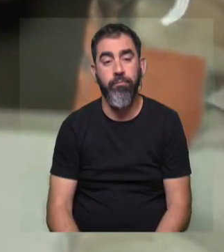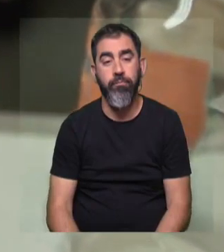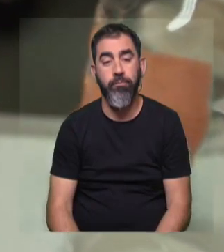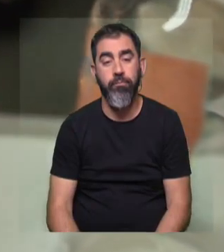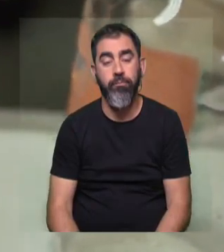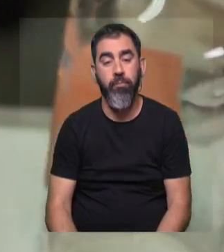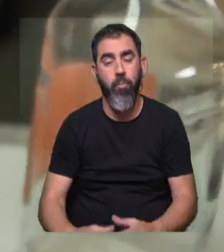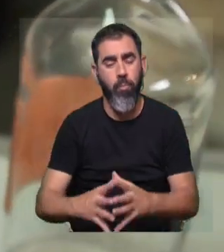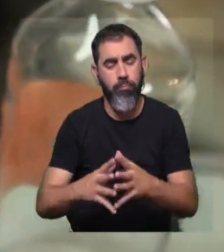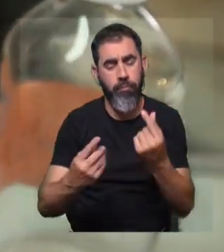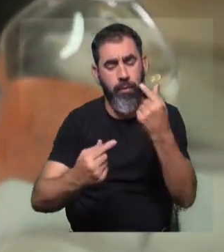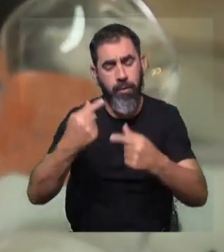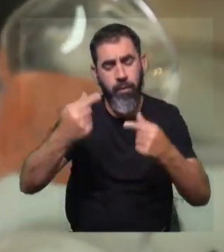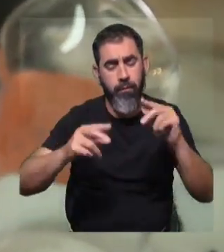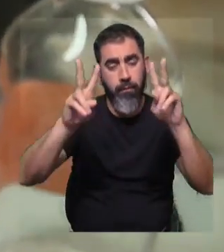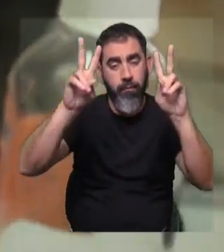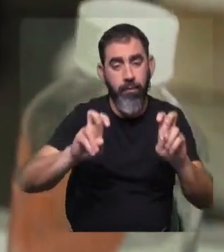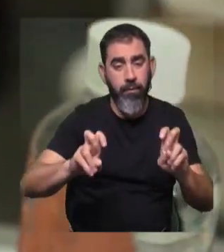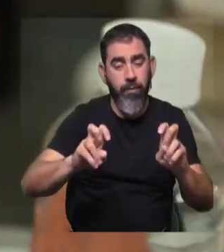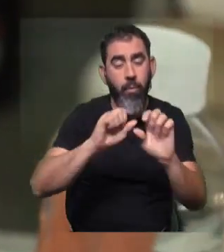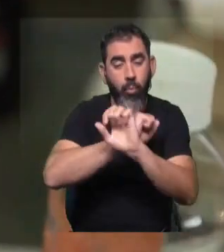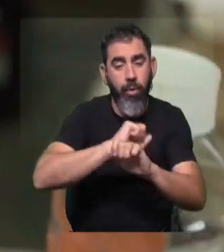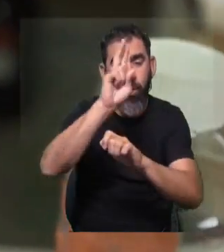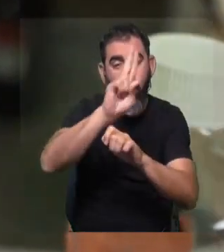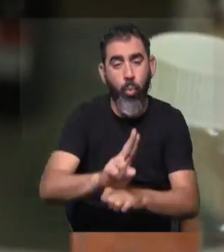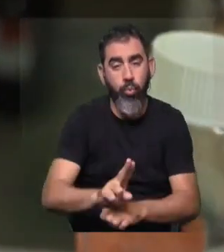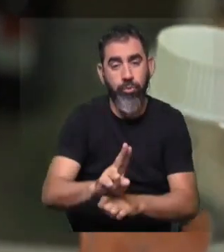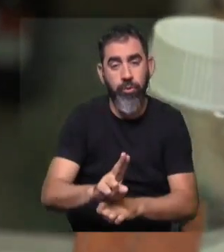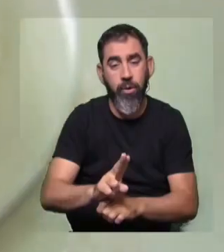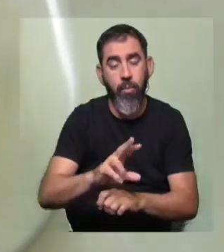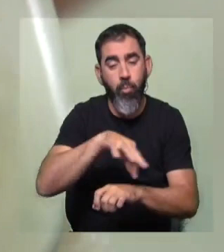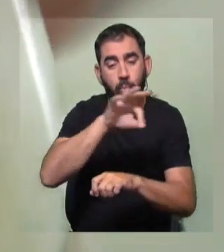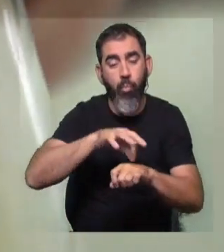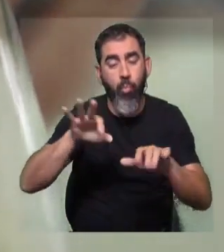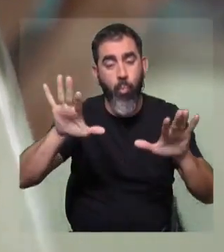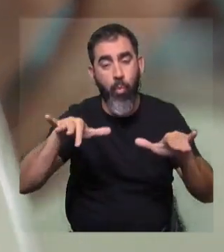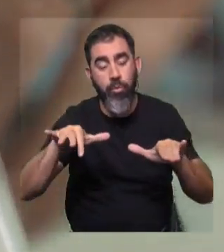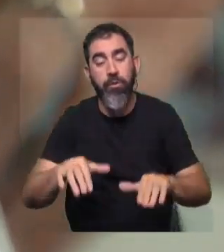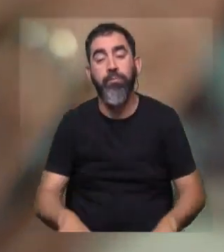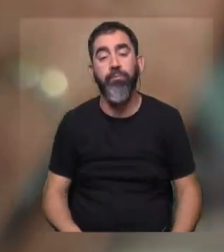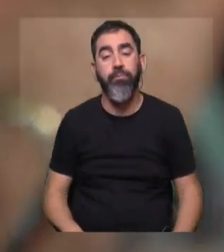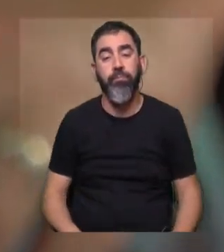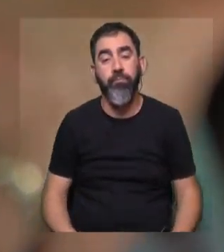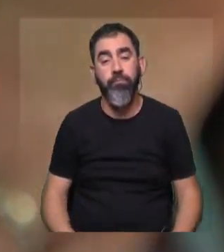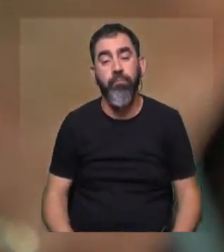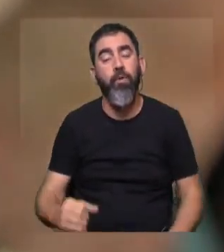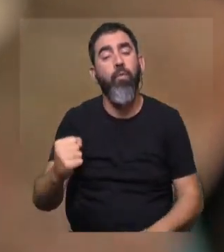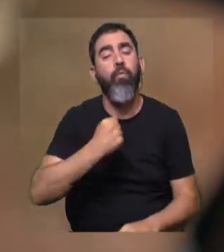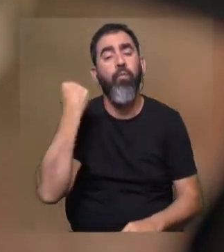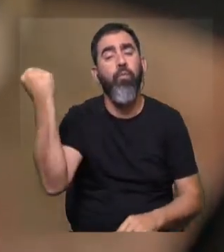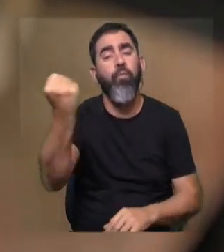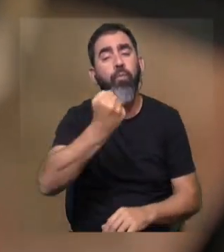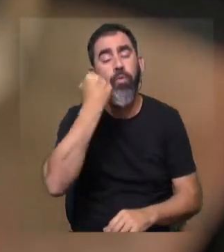Realmente es muy grande la variedad de temas en las cuales se puede usar como modelo biológico. Quizás uno de los fundamentales